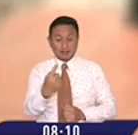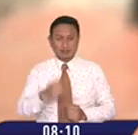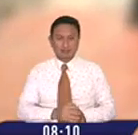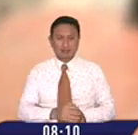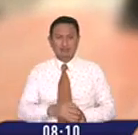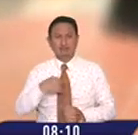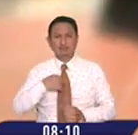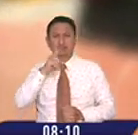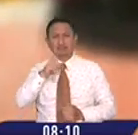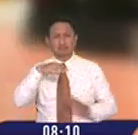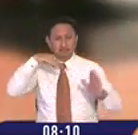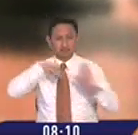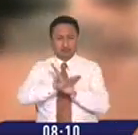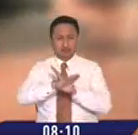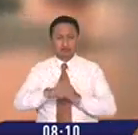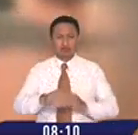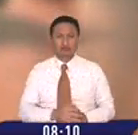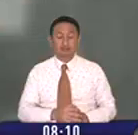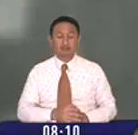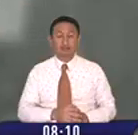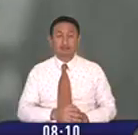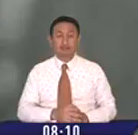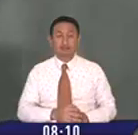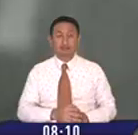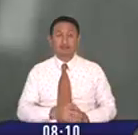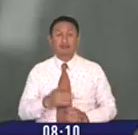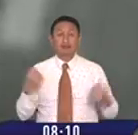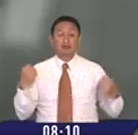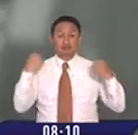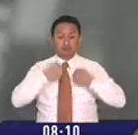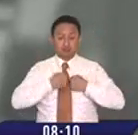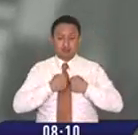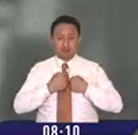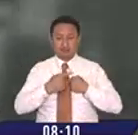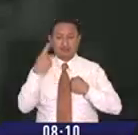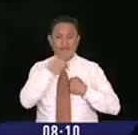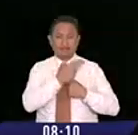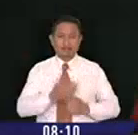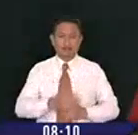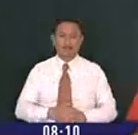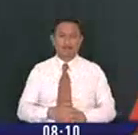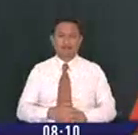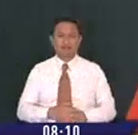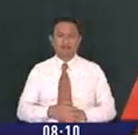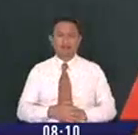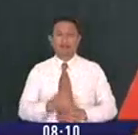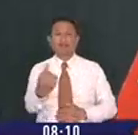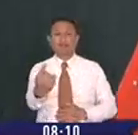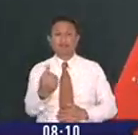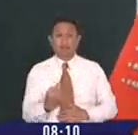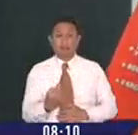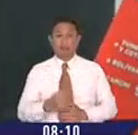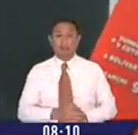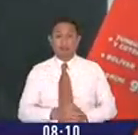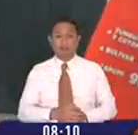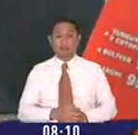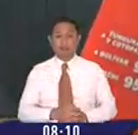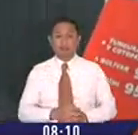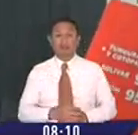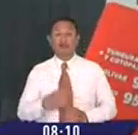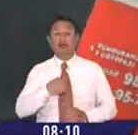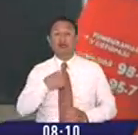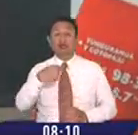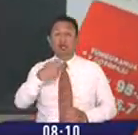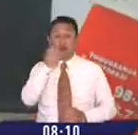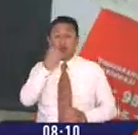sujetos ingresaron a la fuerza. Las maletas eran pura fachada. Sale la víctima, se identifican